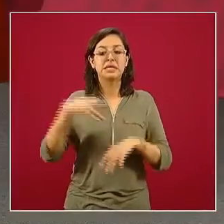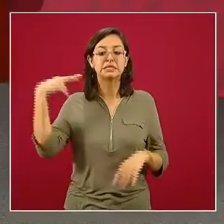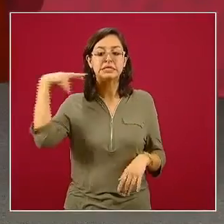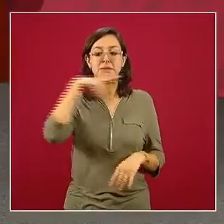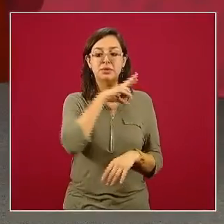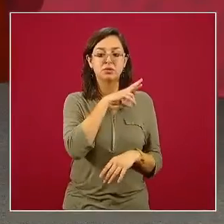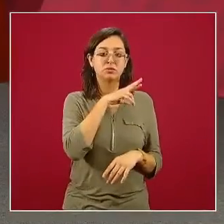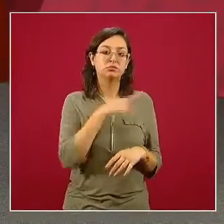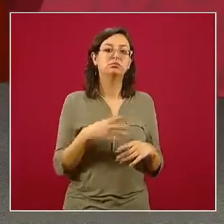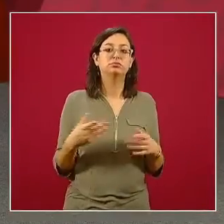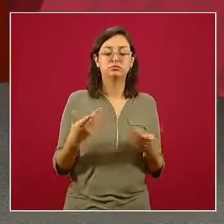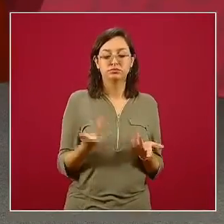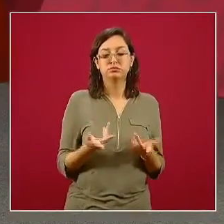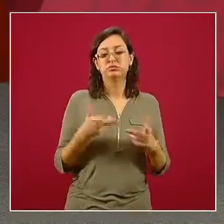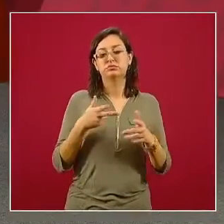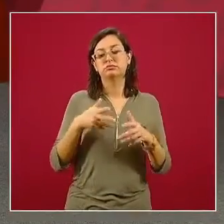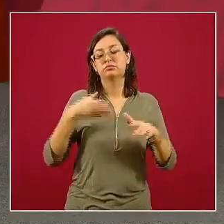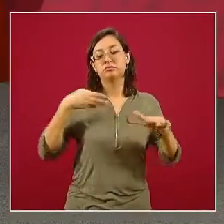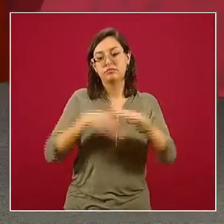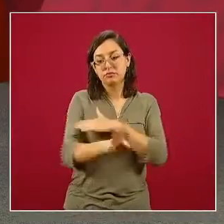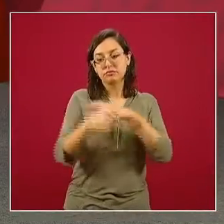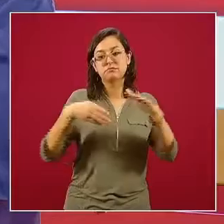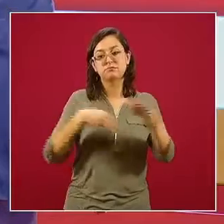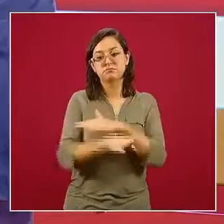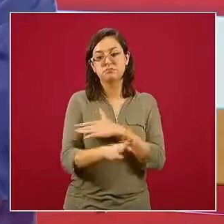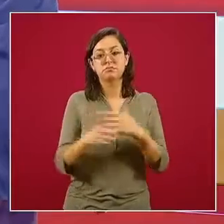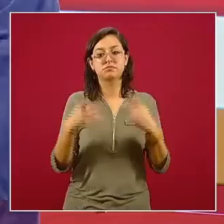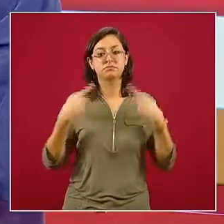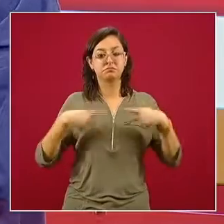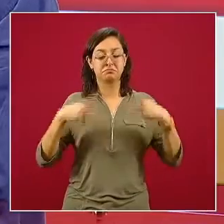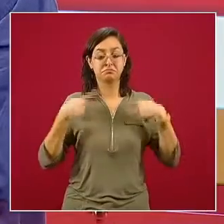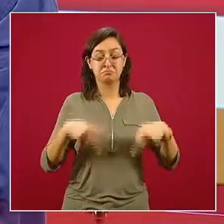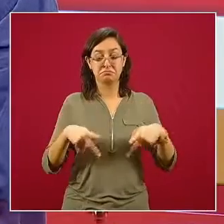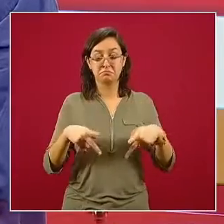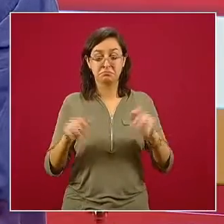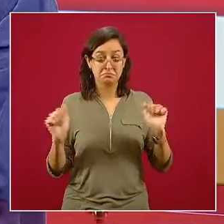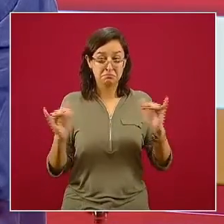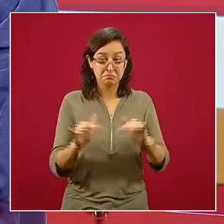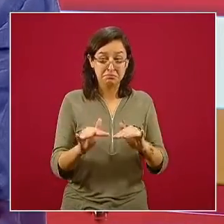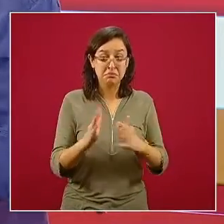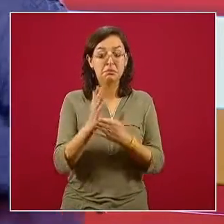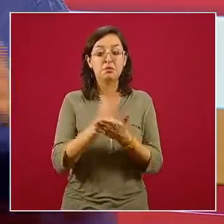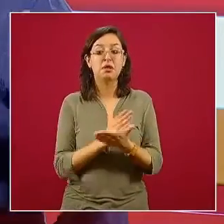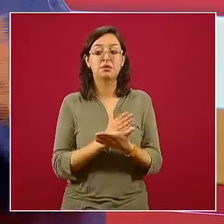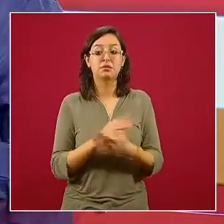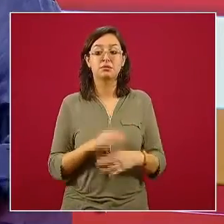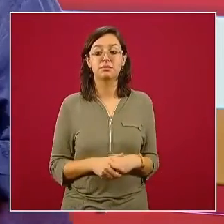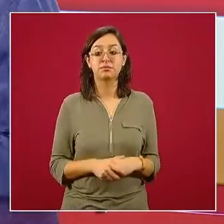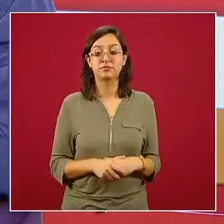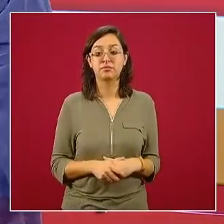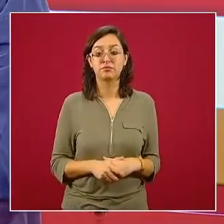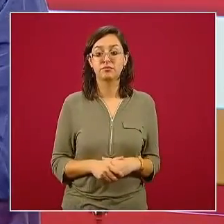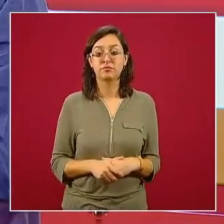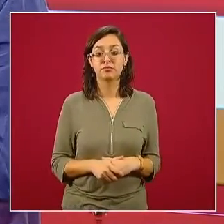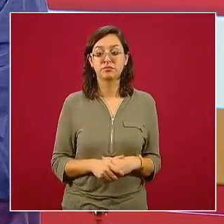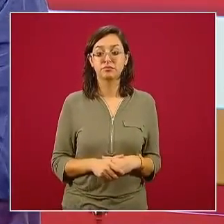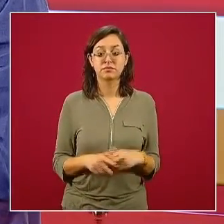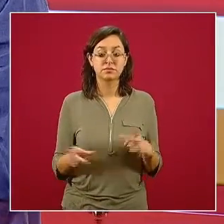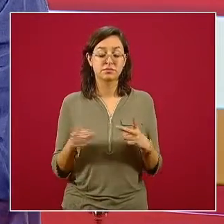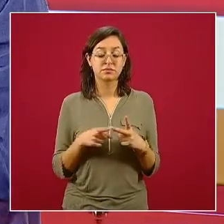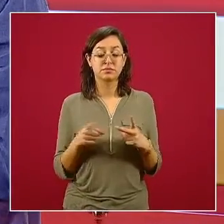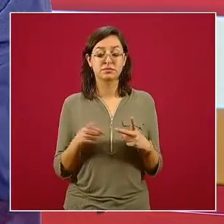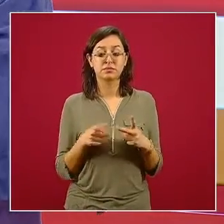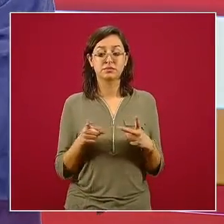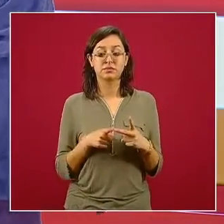circulación express. Y esto lo que logra es que haya menos personas en cada una de las unidades. Entonces, disminuir aforo. El otro